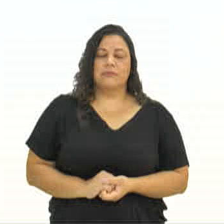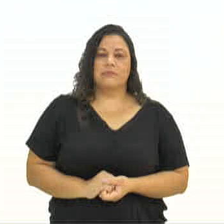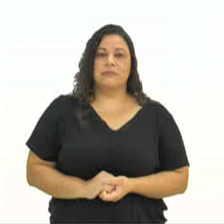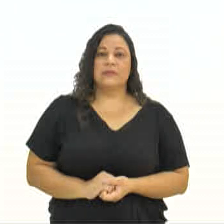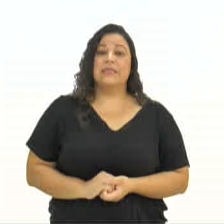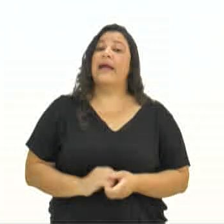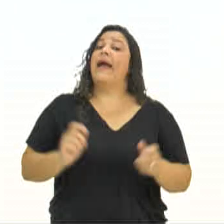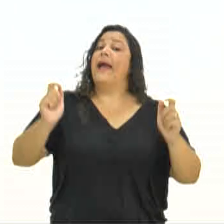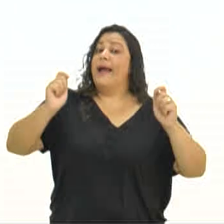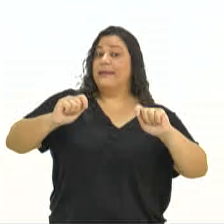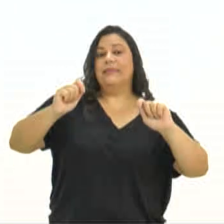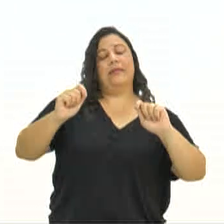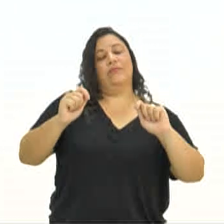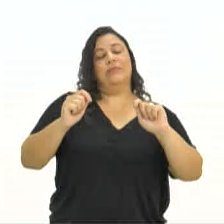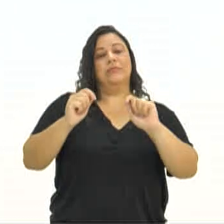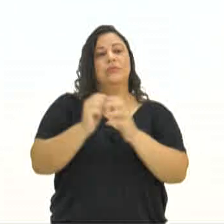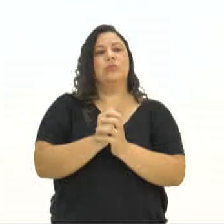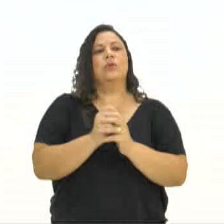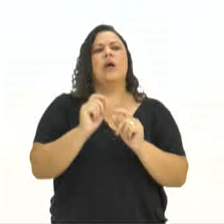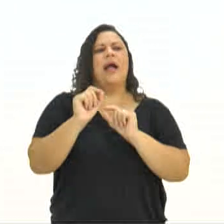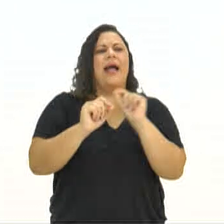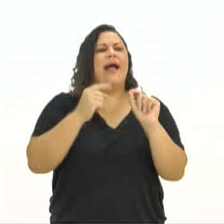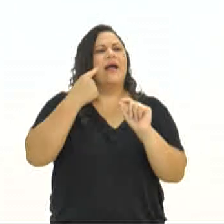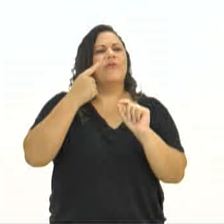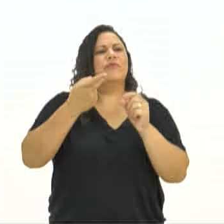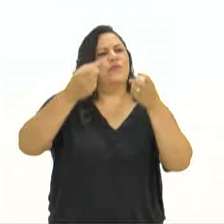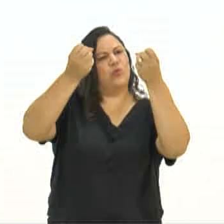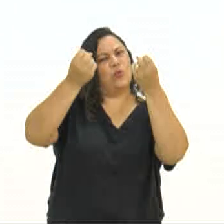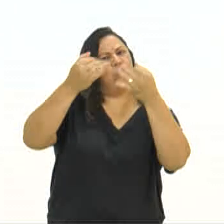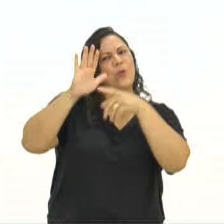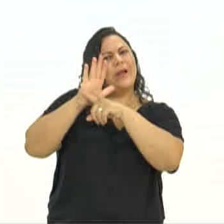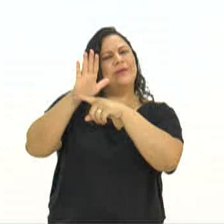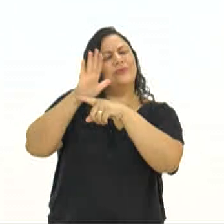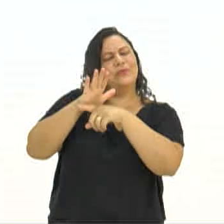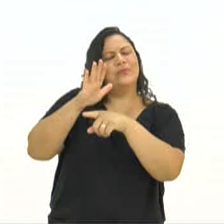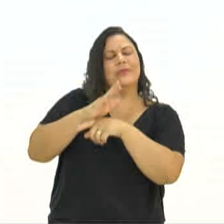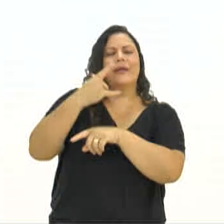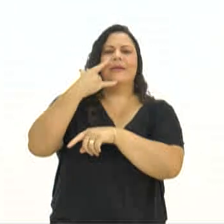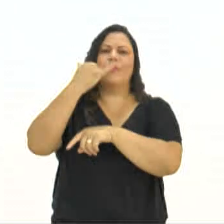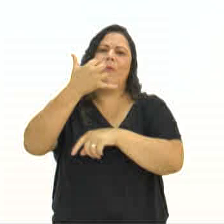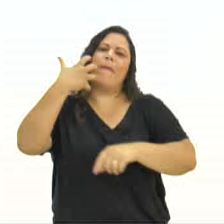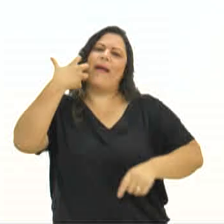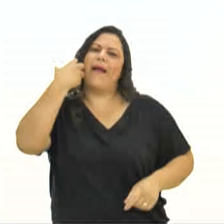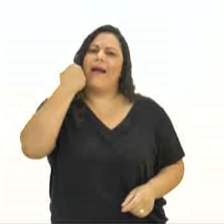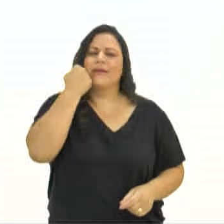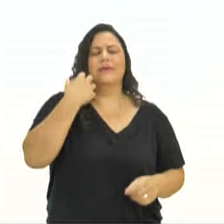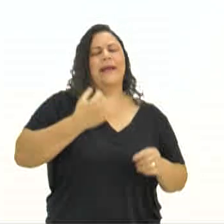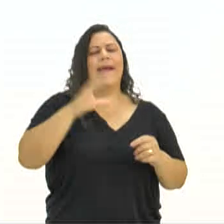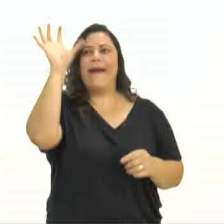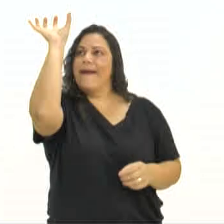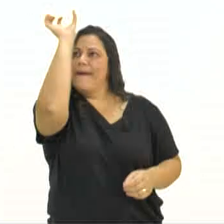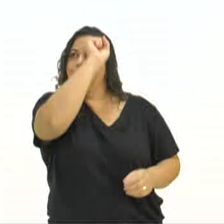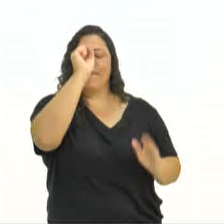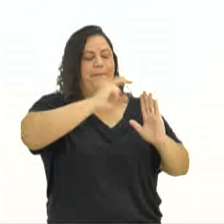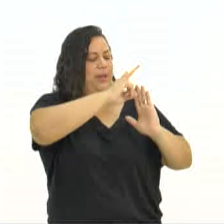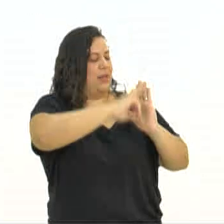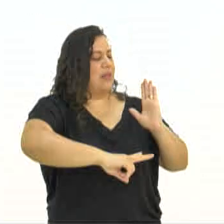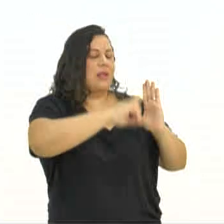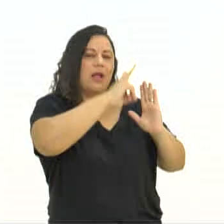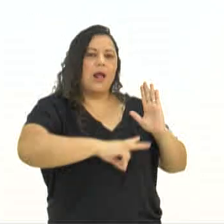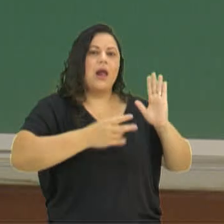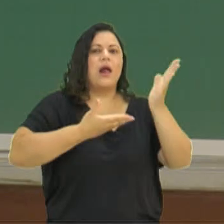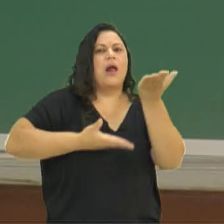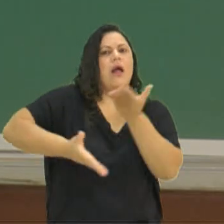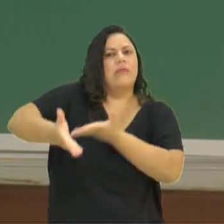Então, basicamente, ali ele fala que ela foi ajudada pelo pai adotivo, ela aprende a ler e ela aprende a compartilhar